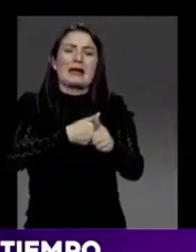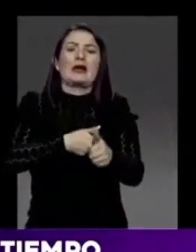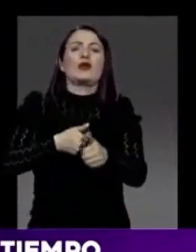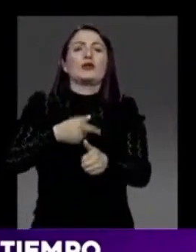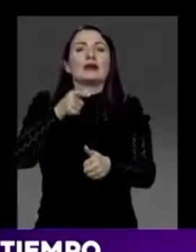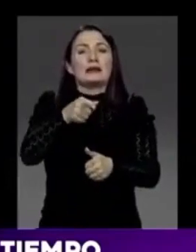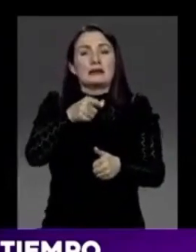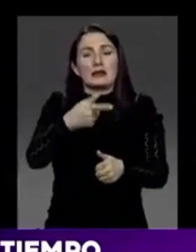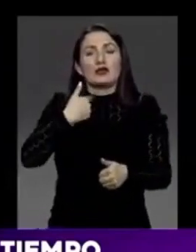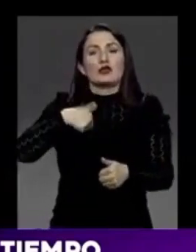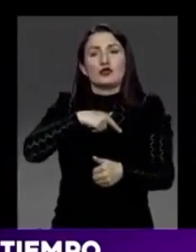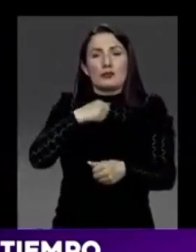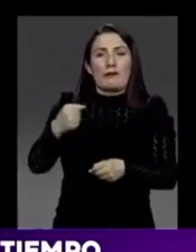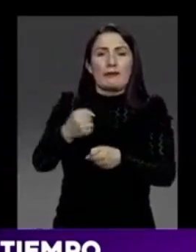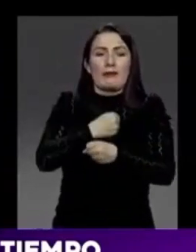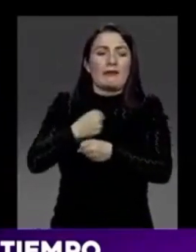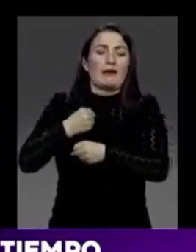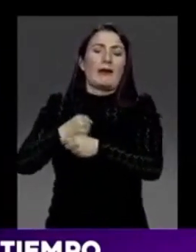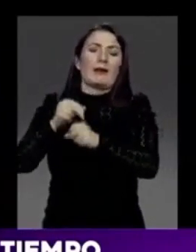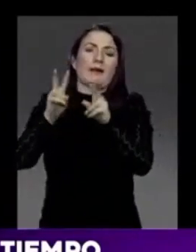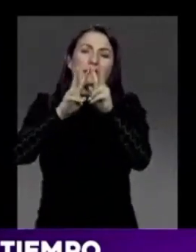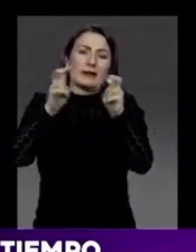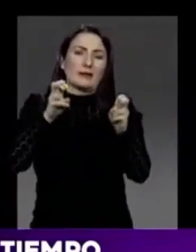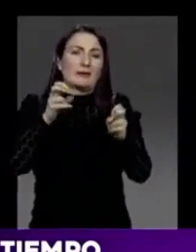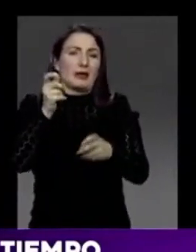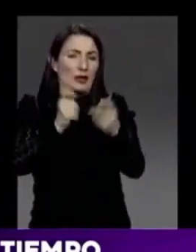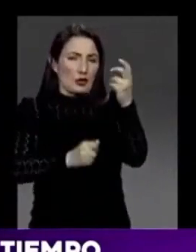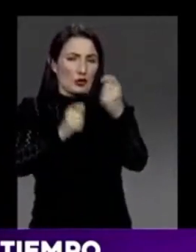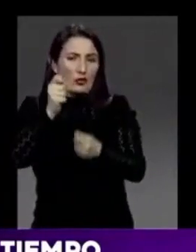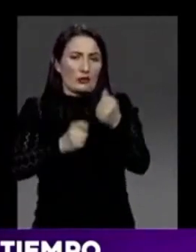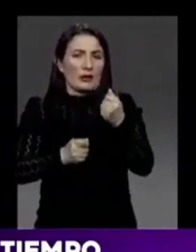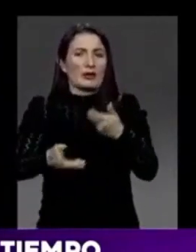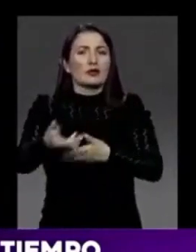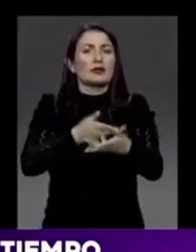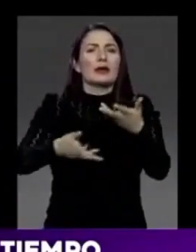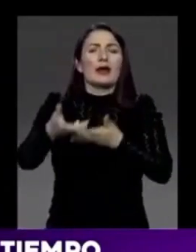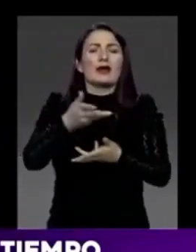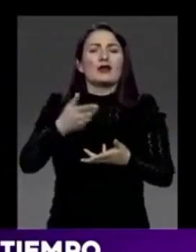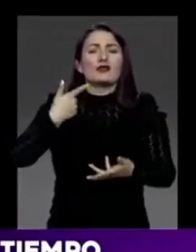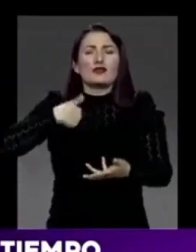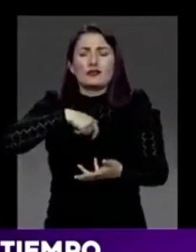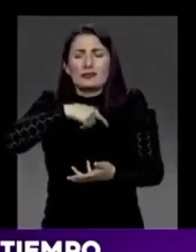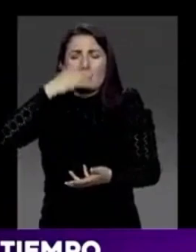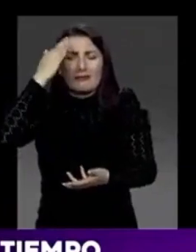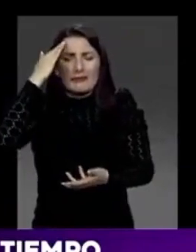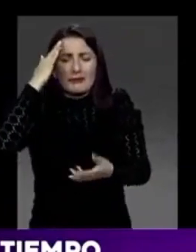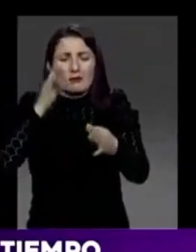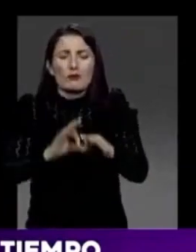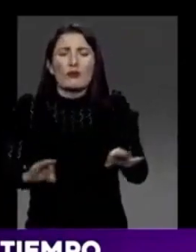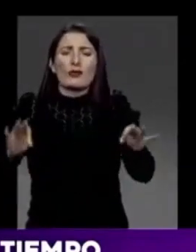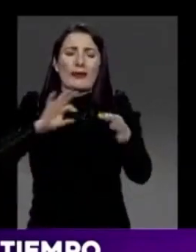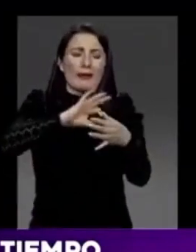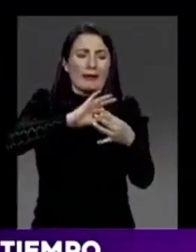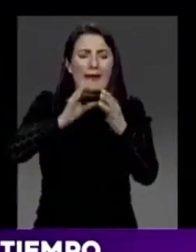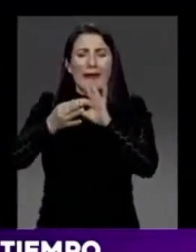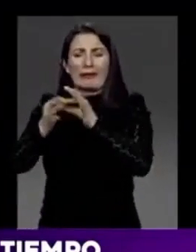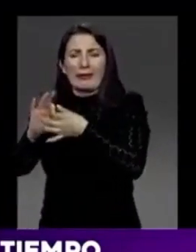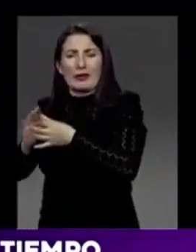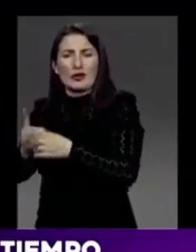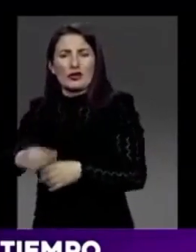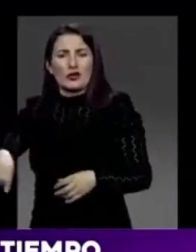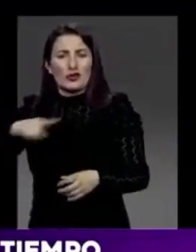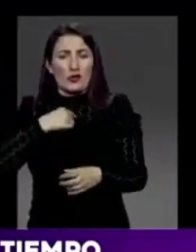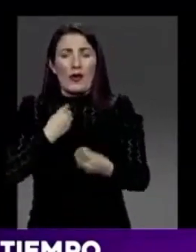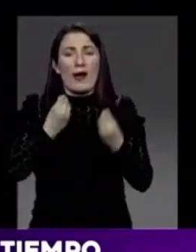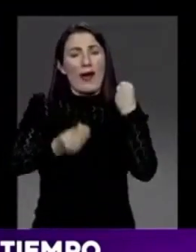esa línea tenemos que trabajar varios temas la economía solidaria el cooperativismo mire para nosotros es importante que esas cadenas se articulen de esa manera soy